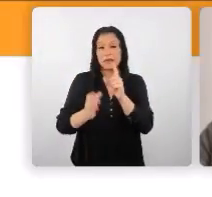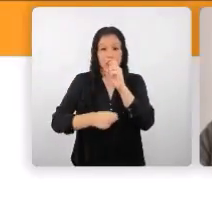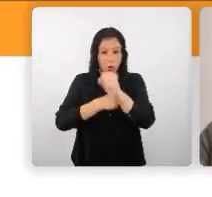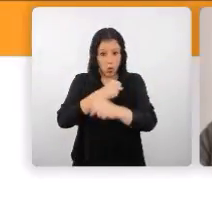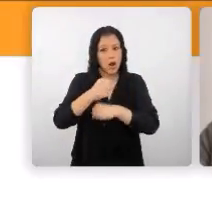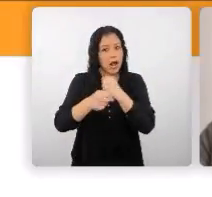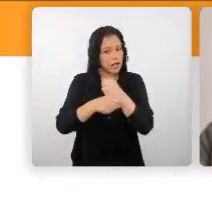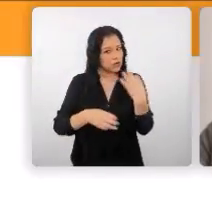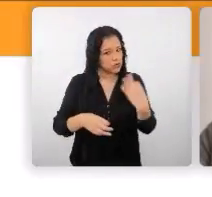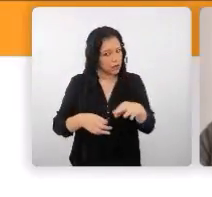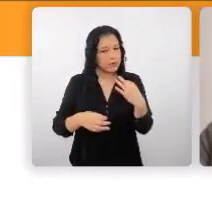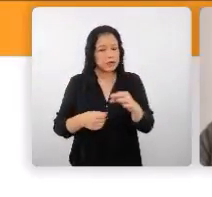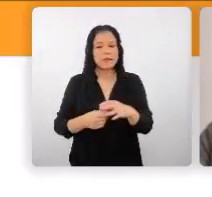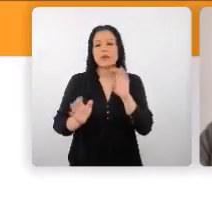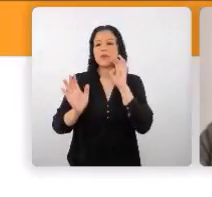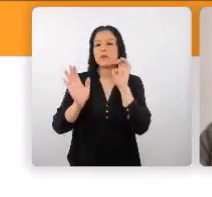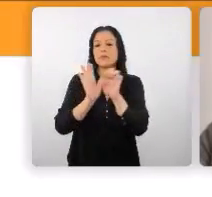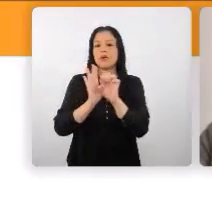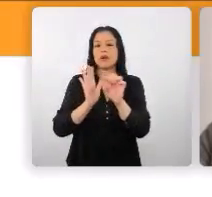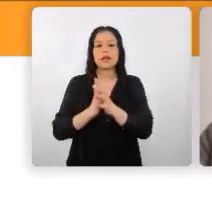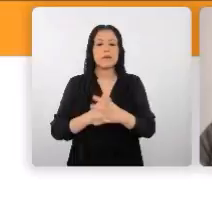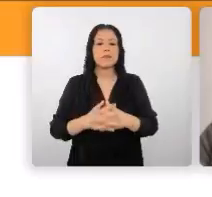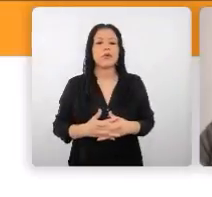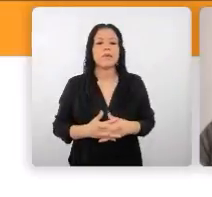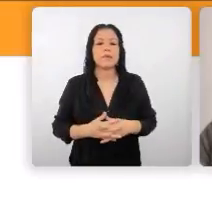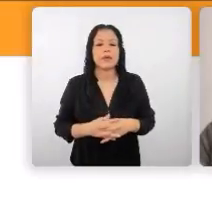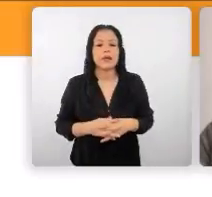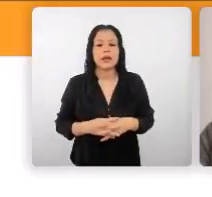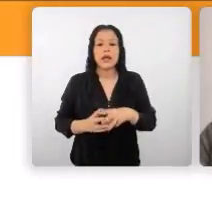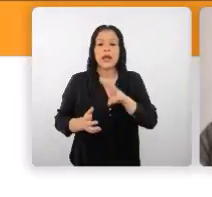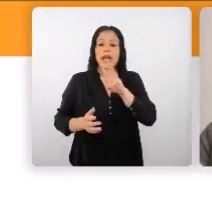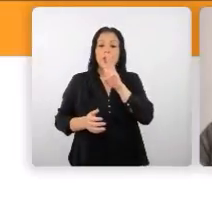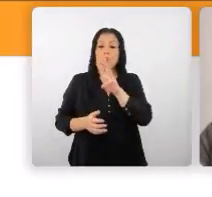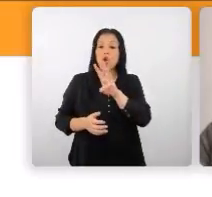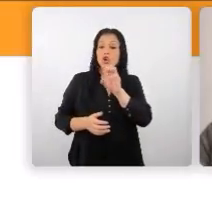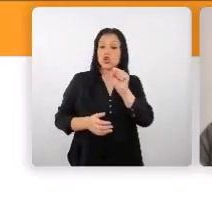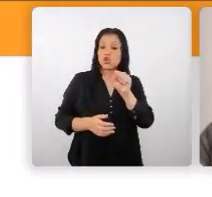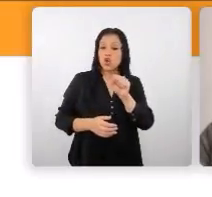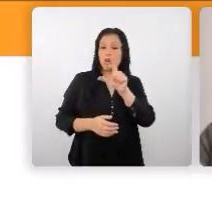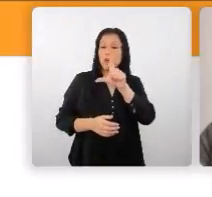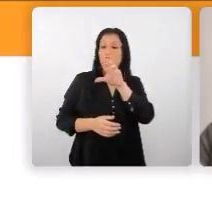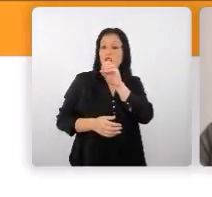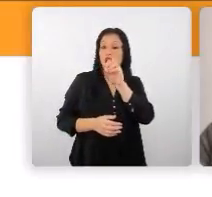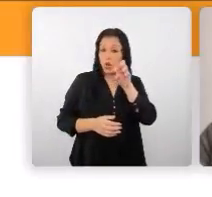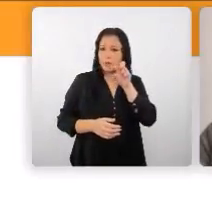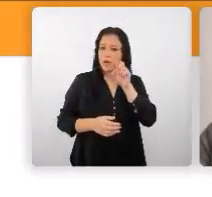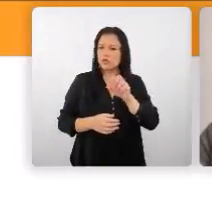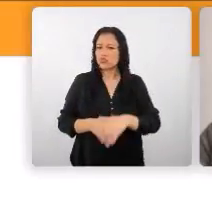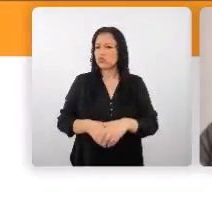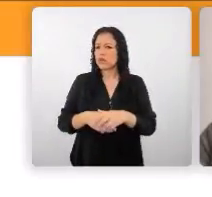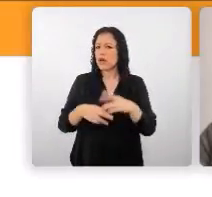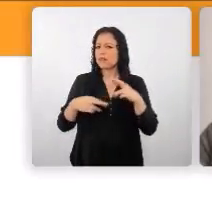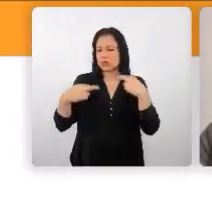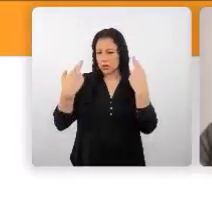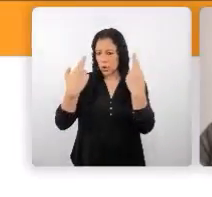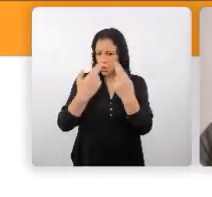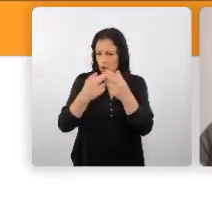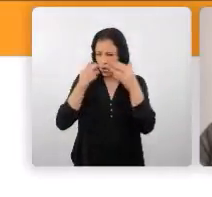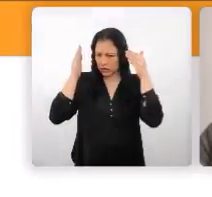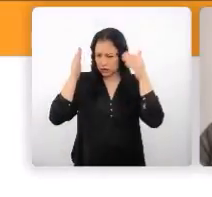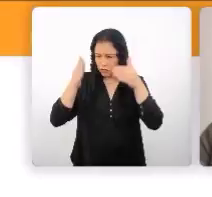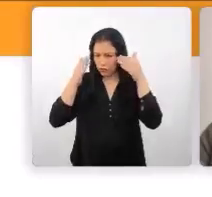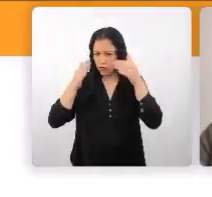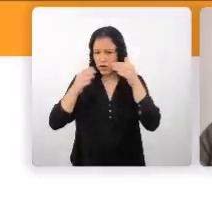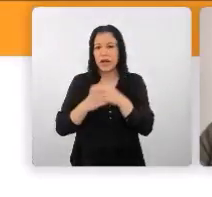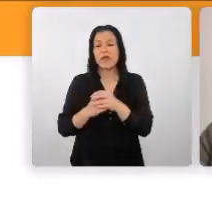¿no? Como por ejemplo es el Workshop Loop, que es un evento que está destinado exclusivamente